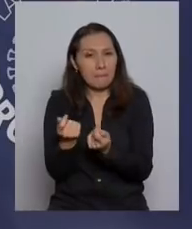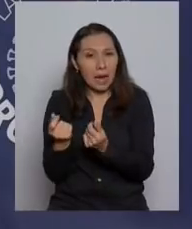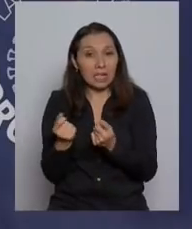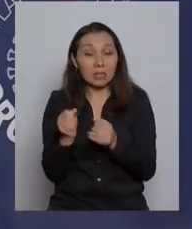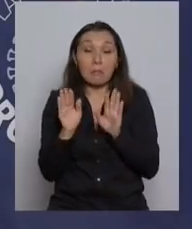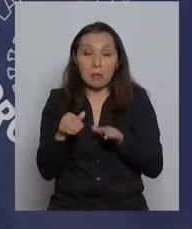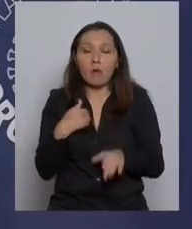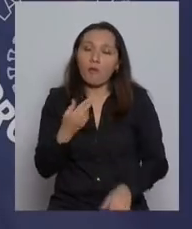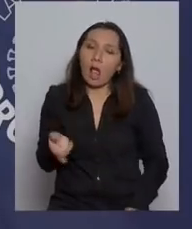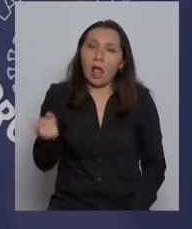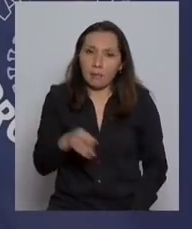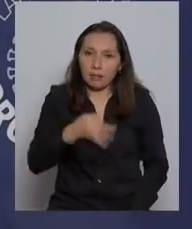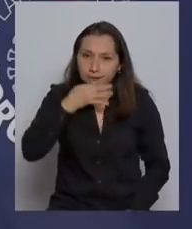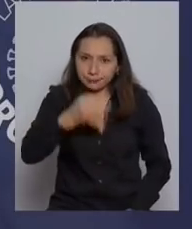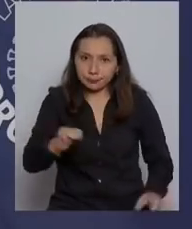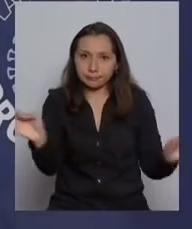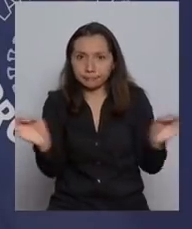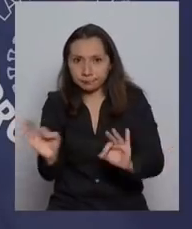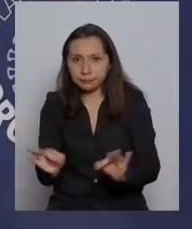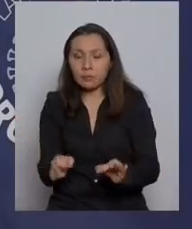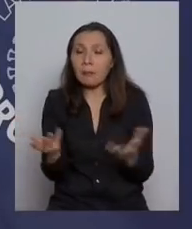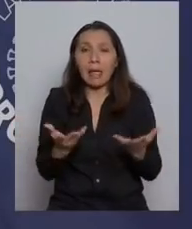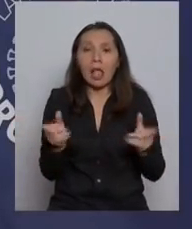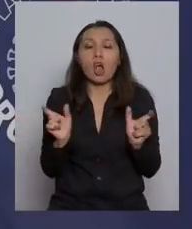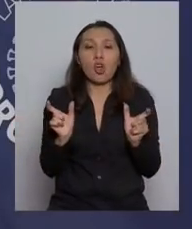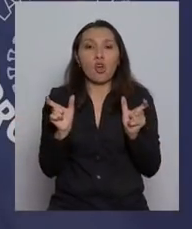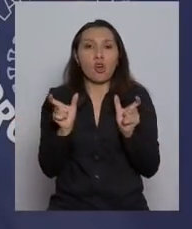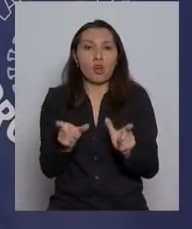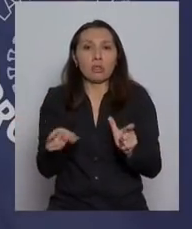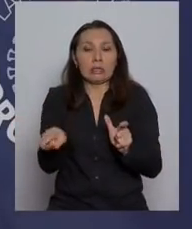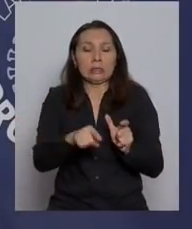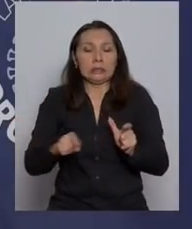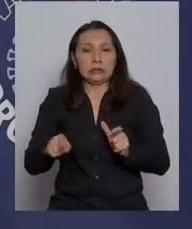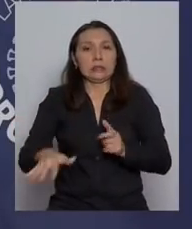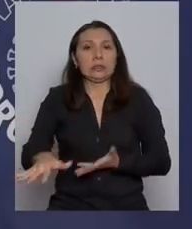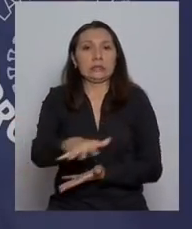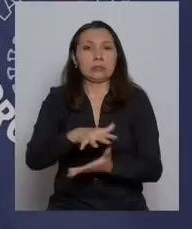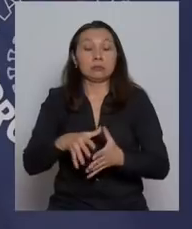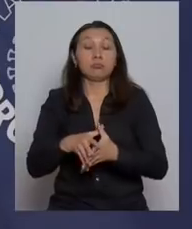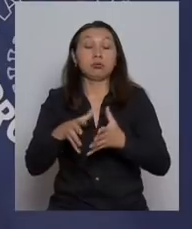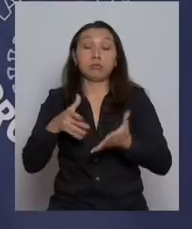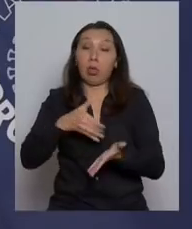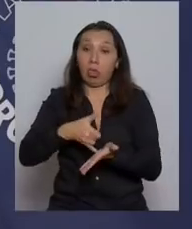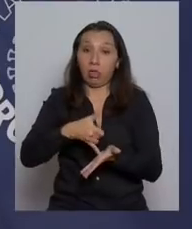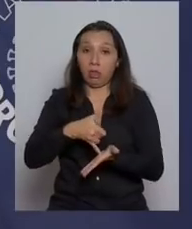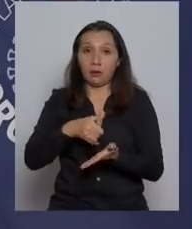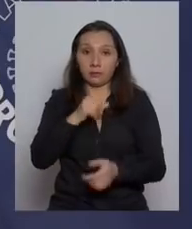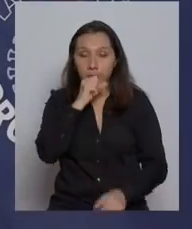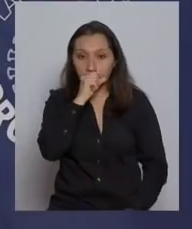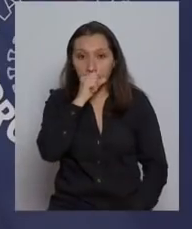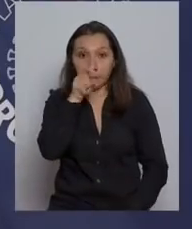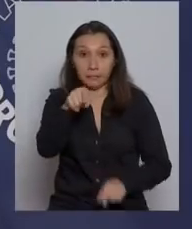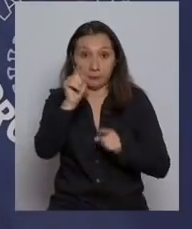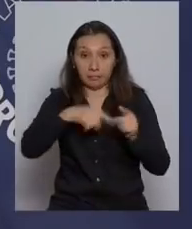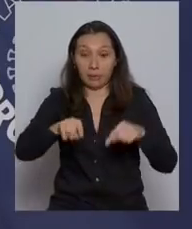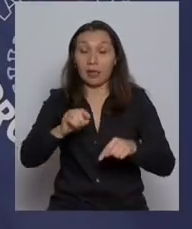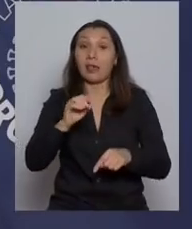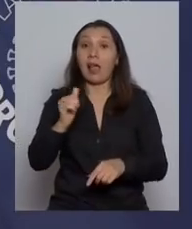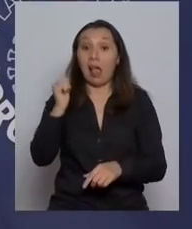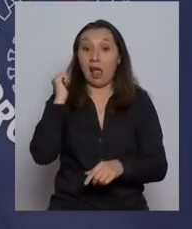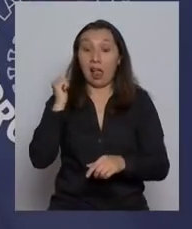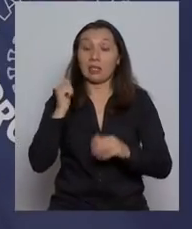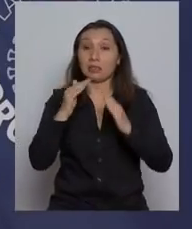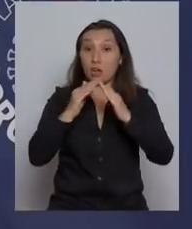pueda presentarse para efectivamente controlar esta situación de enorme fragilidad. La situación del ELEAM de